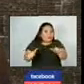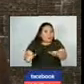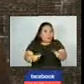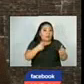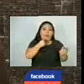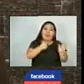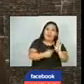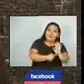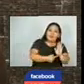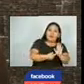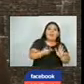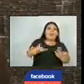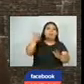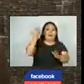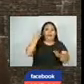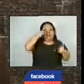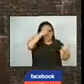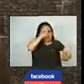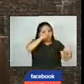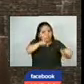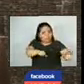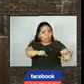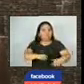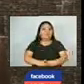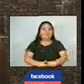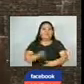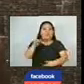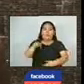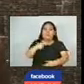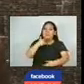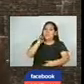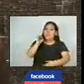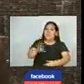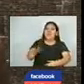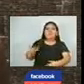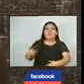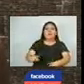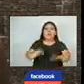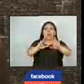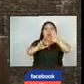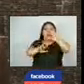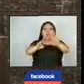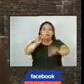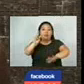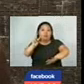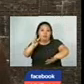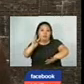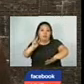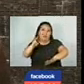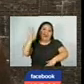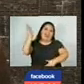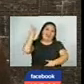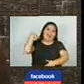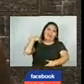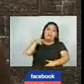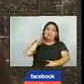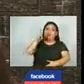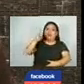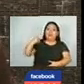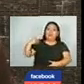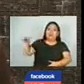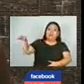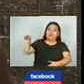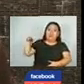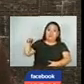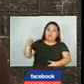justificaron debidamente su aprobación, que en este caso fueron los 87 homicidios de marzo del año pasado.